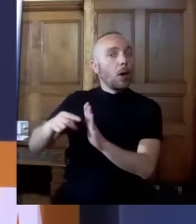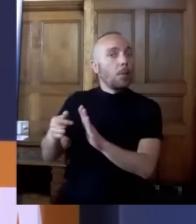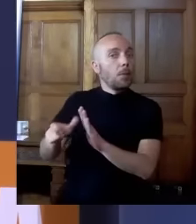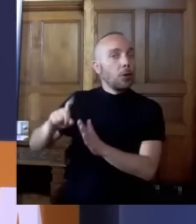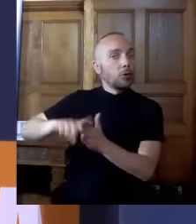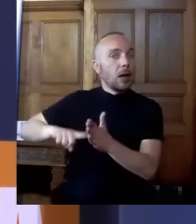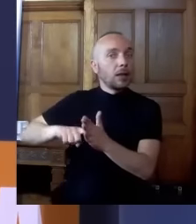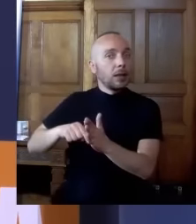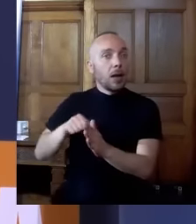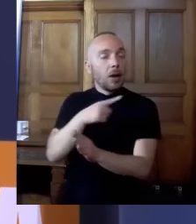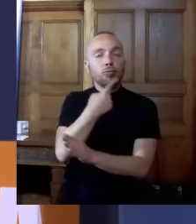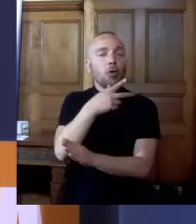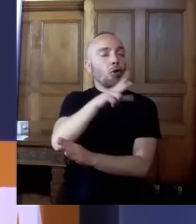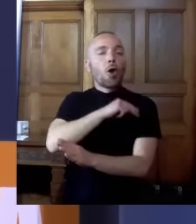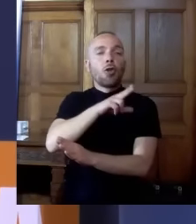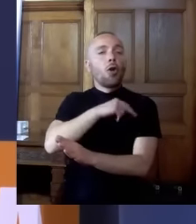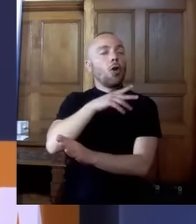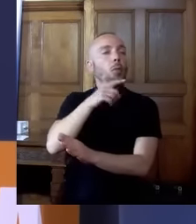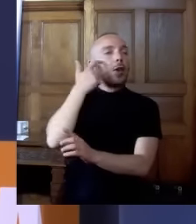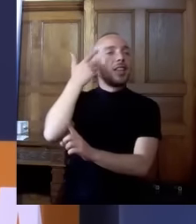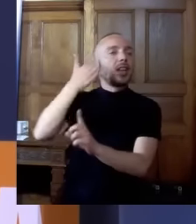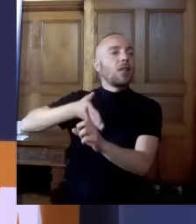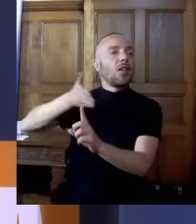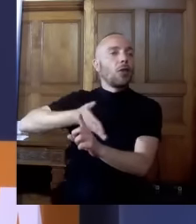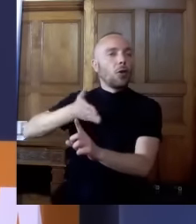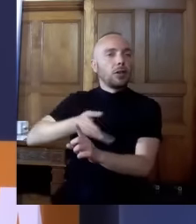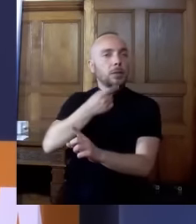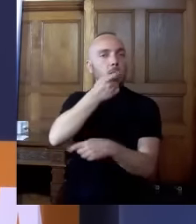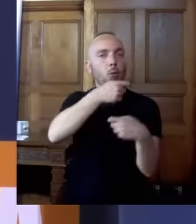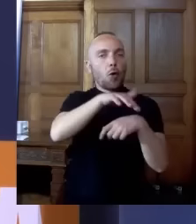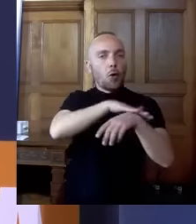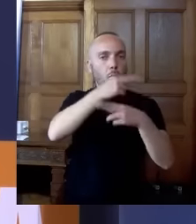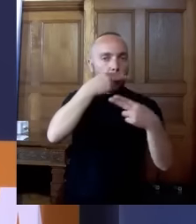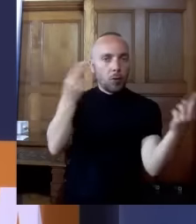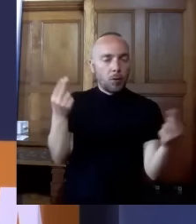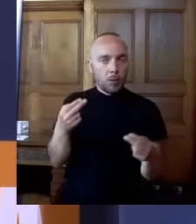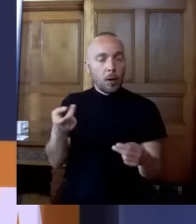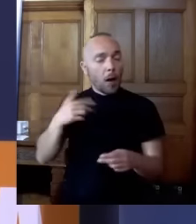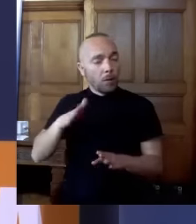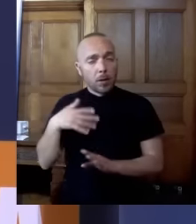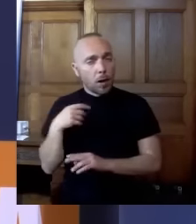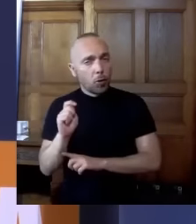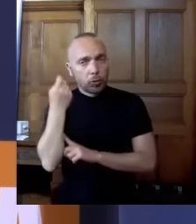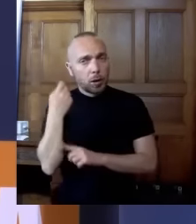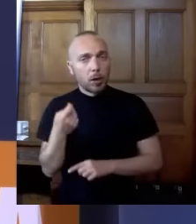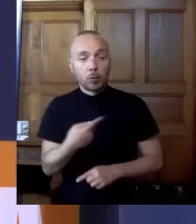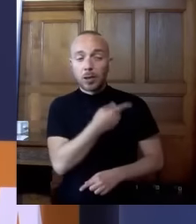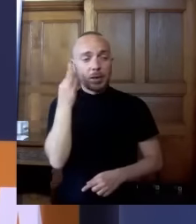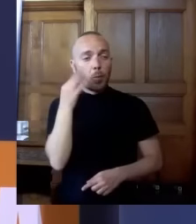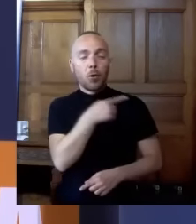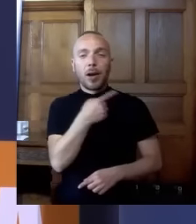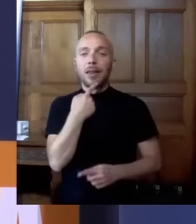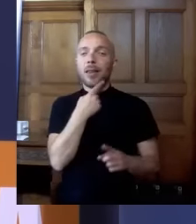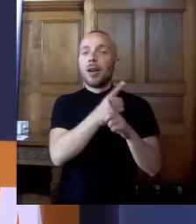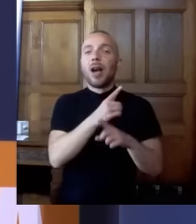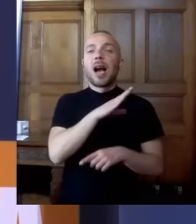alquiler porque eso era intervencionismo y lo conseguimos Y a esta mujer le dijeron decenas de veces que frente a Carmen calvo no iba a haber